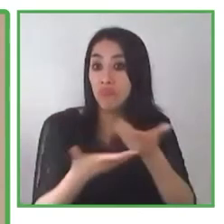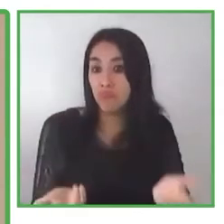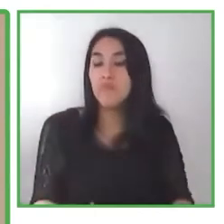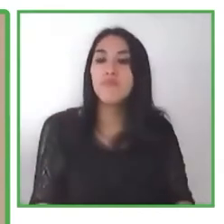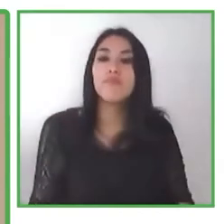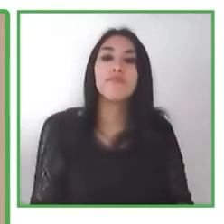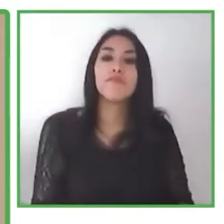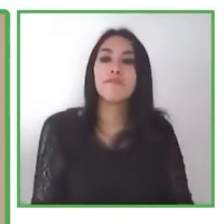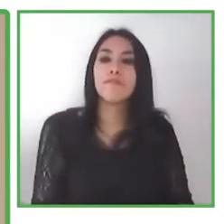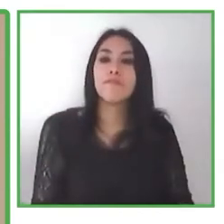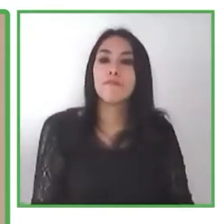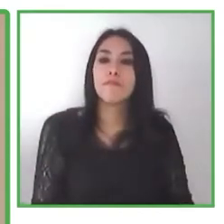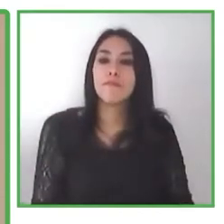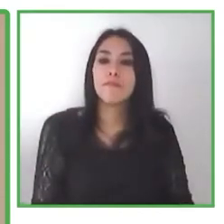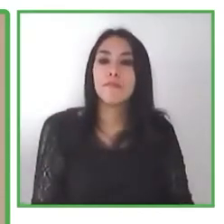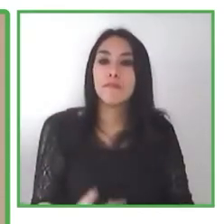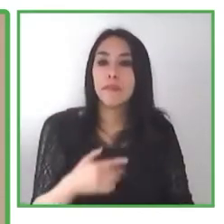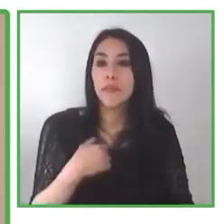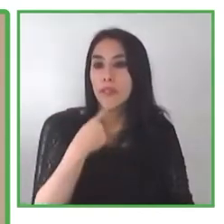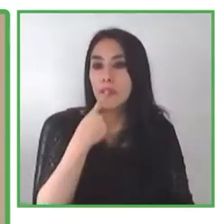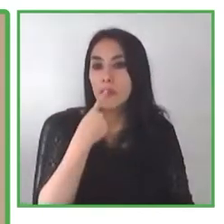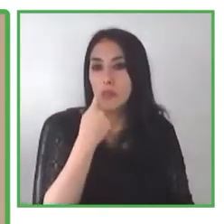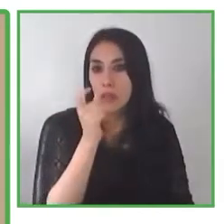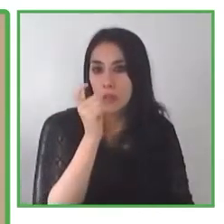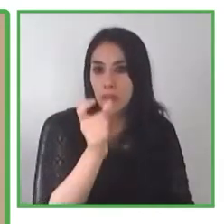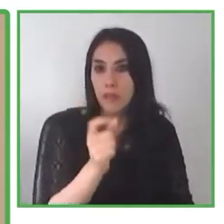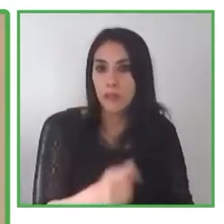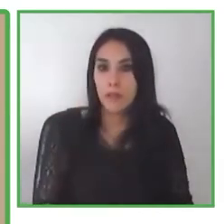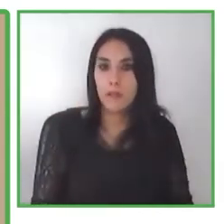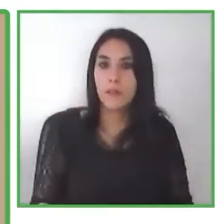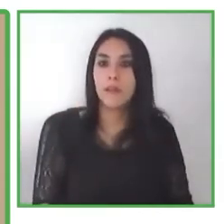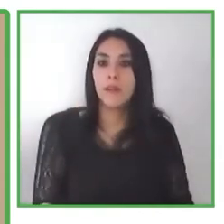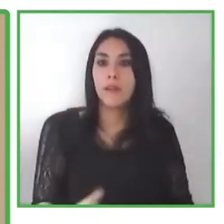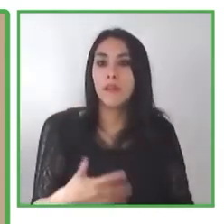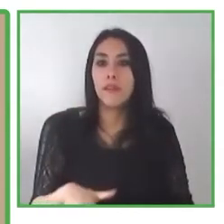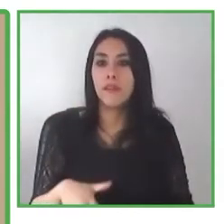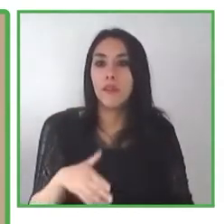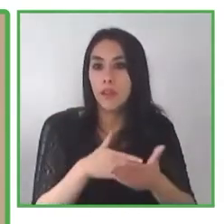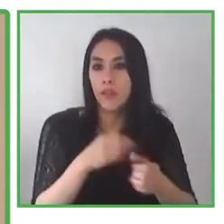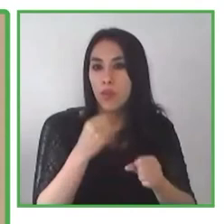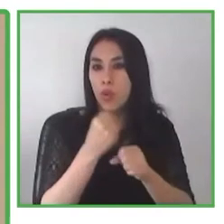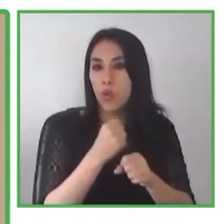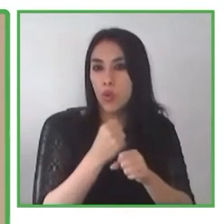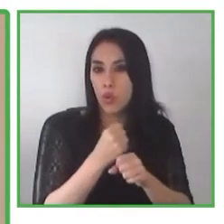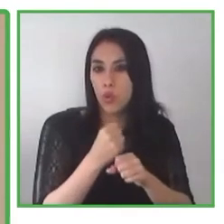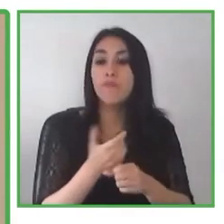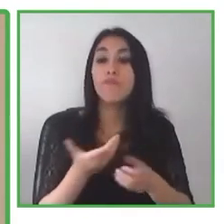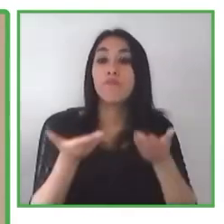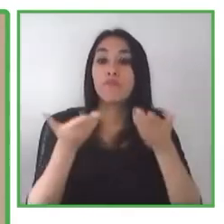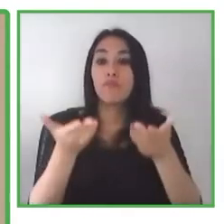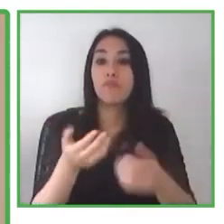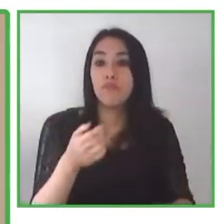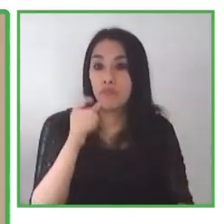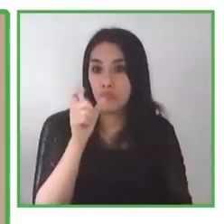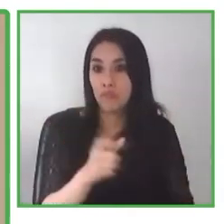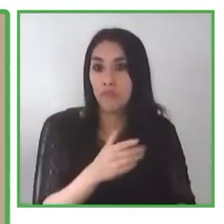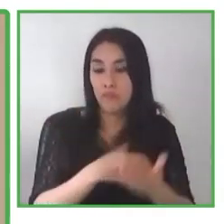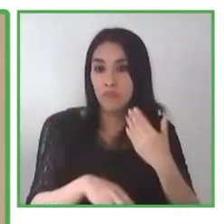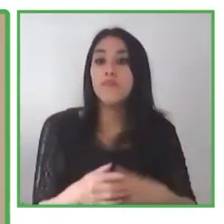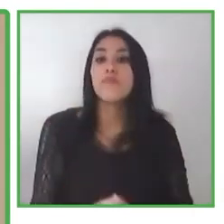Y hablando acerca de las brechas actuales del empleo, para las personas con discapacidad